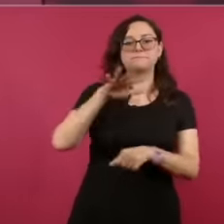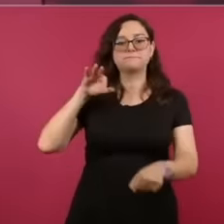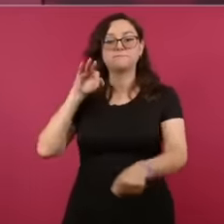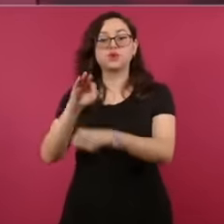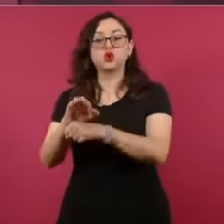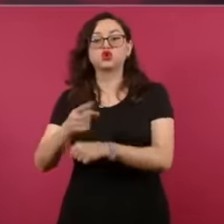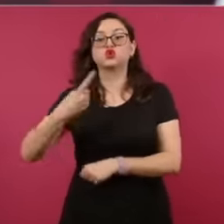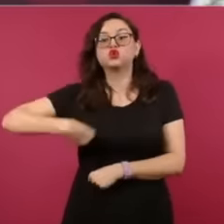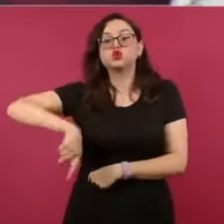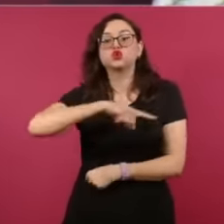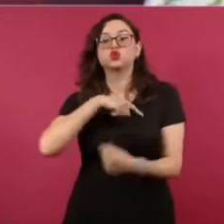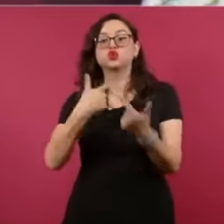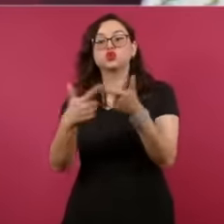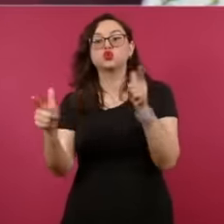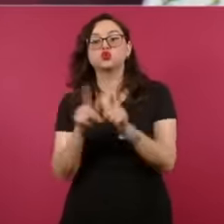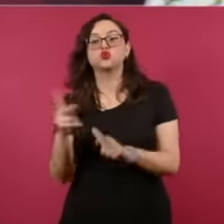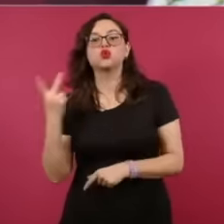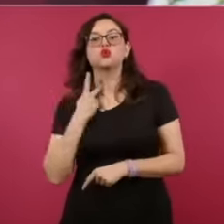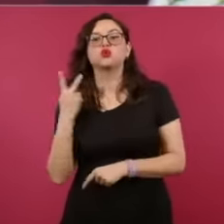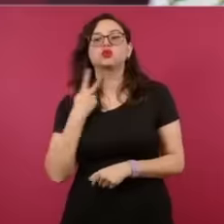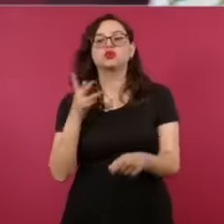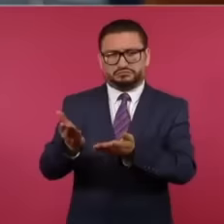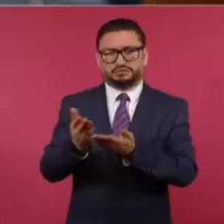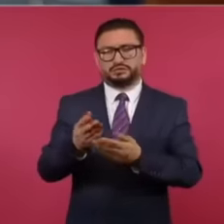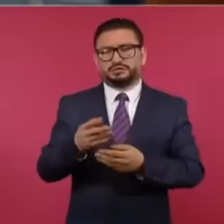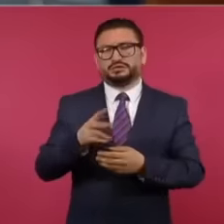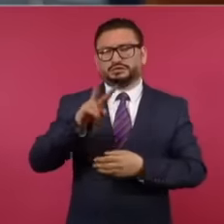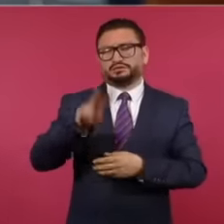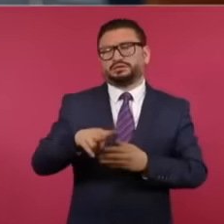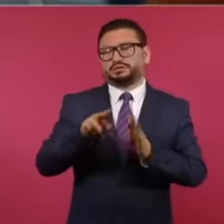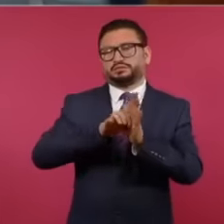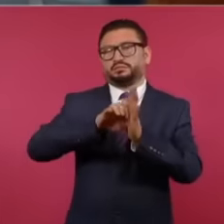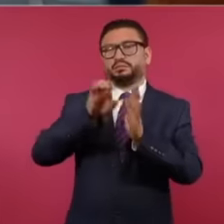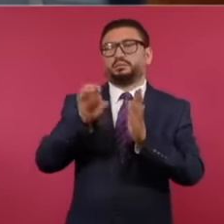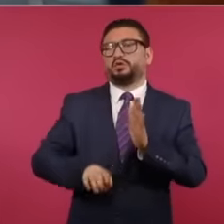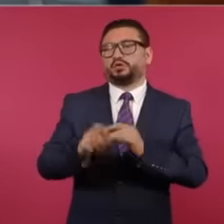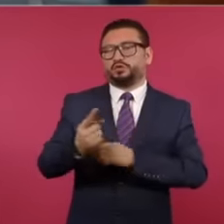partido de la fraternidad universal.